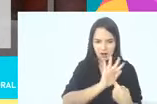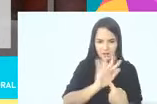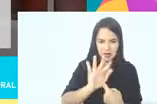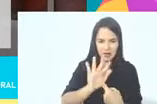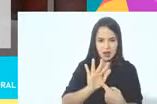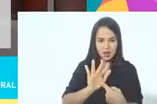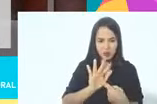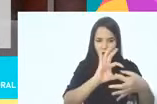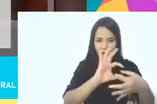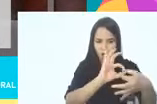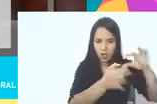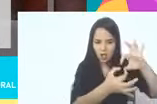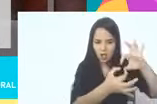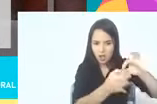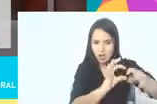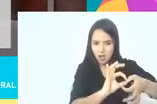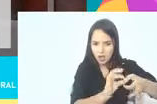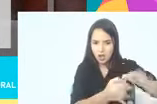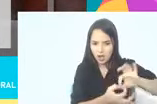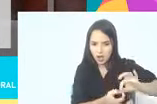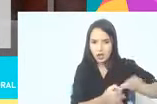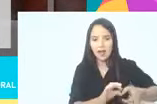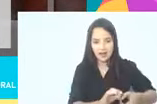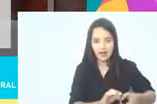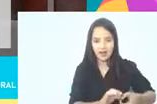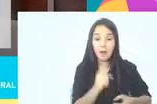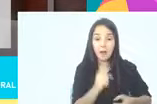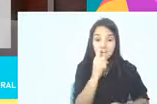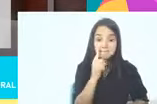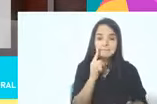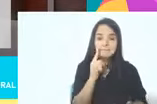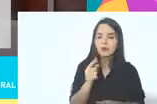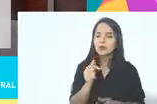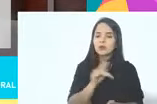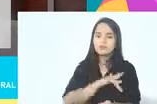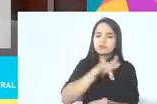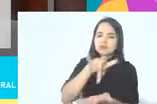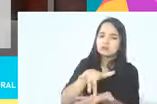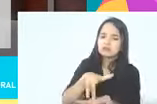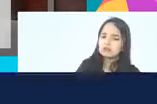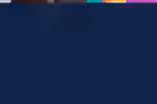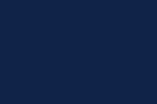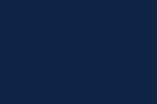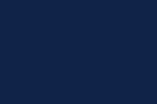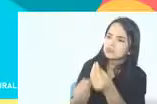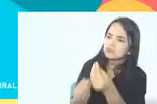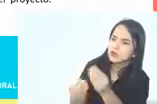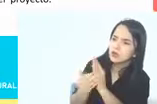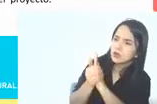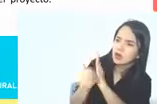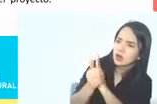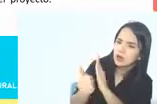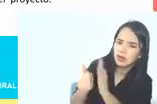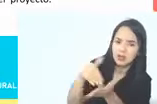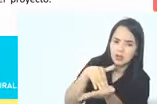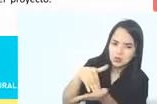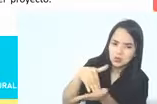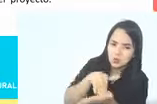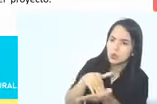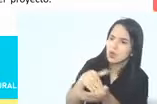proyectos y procesos culturales. Es muy importante eso. Vamos a la meta número 4, que son